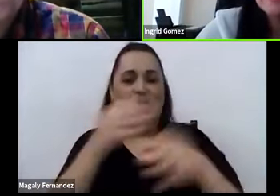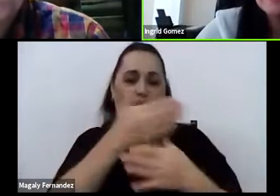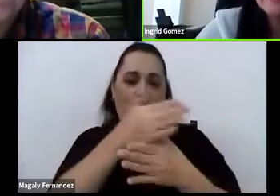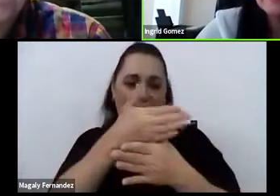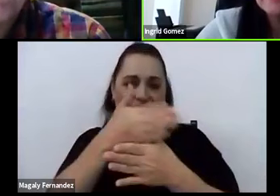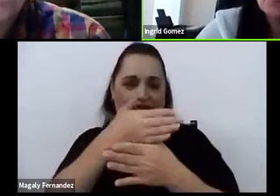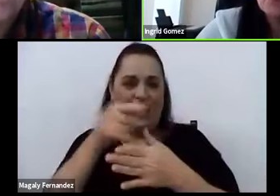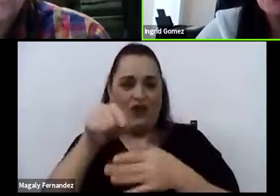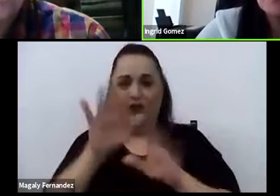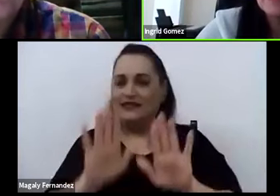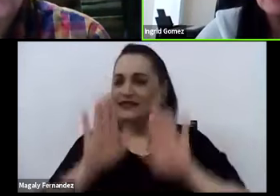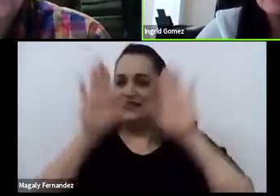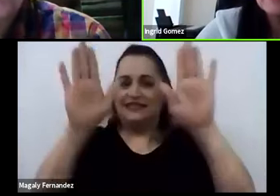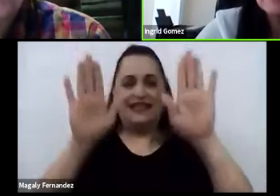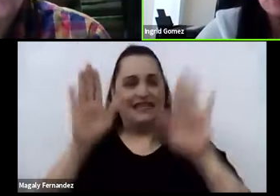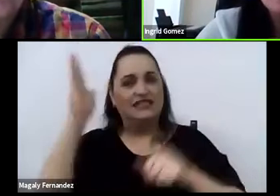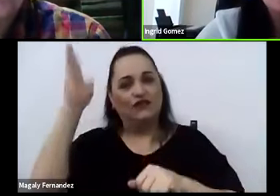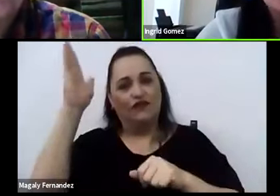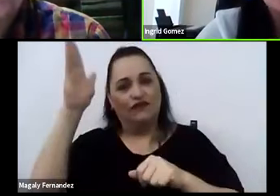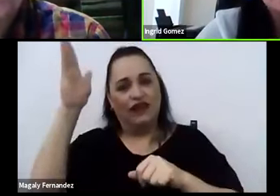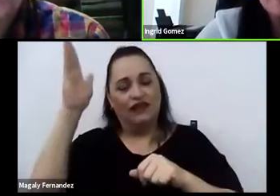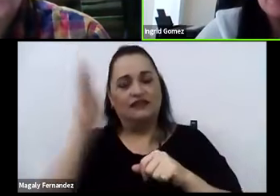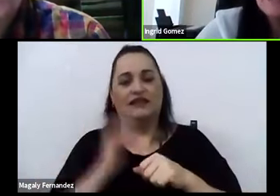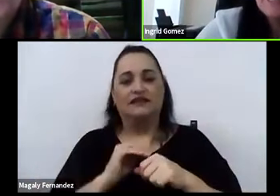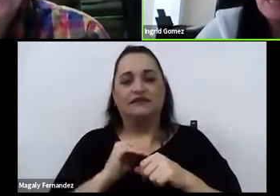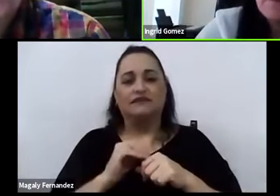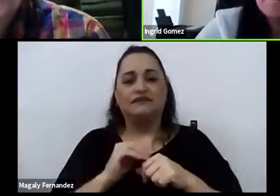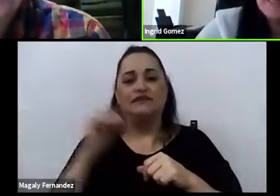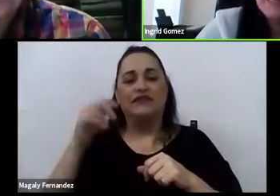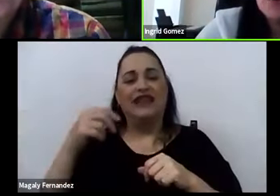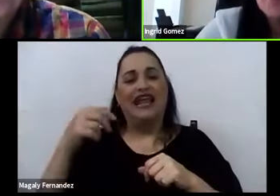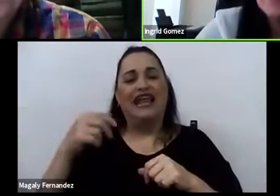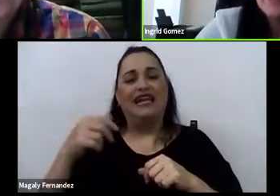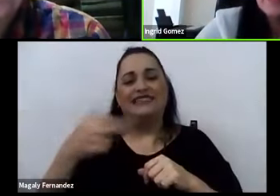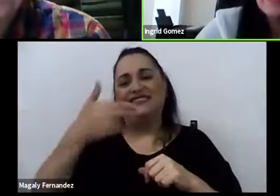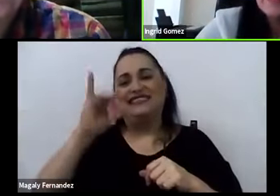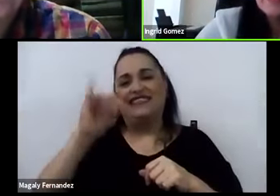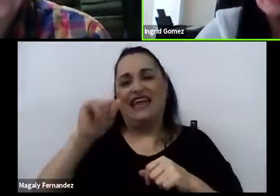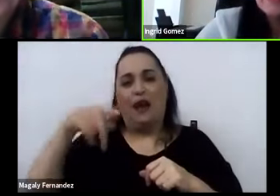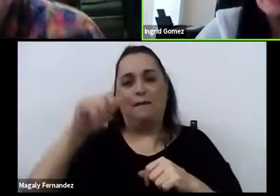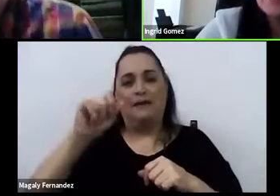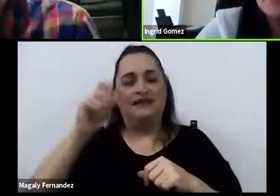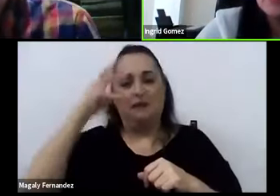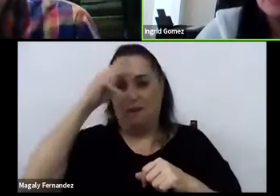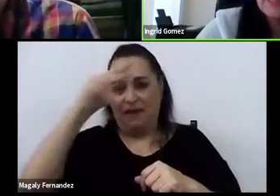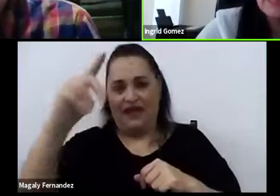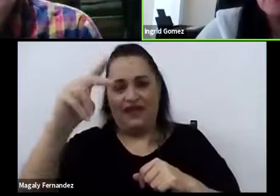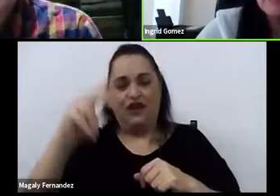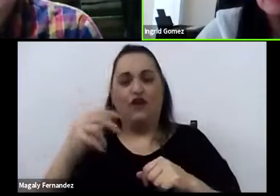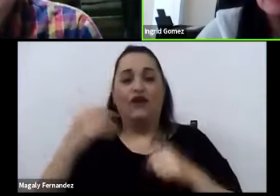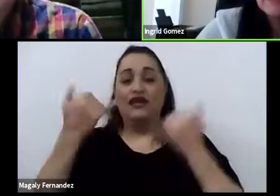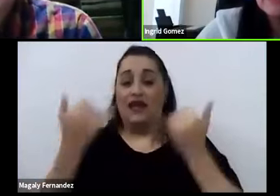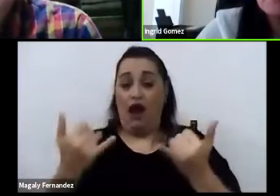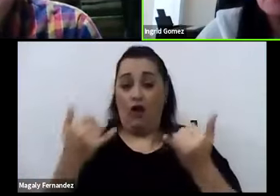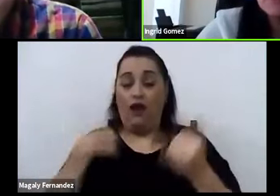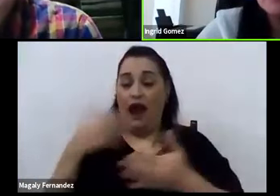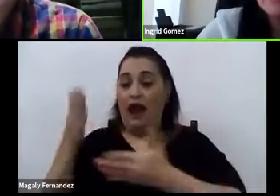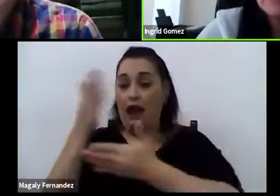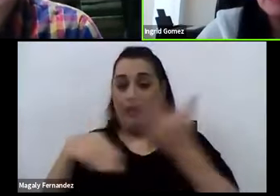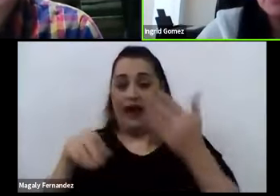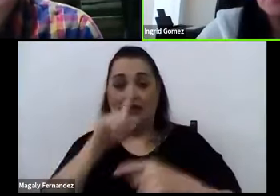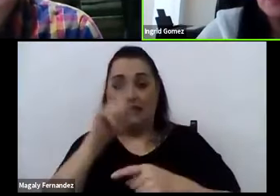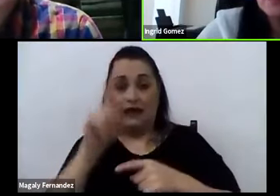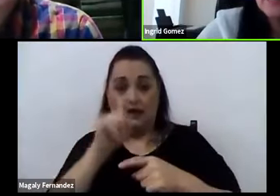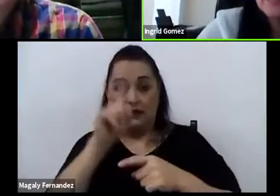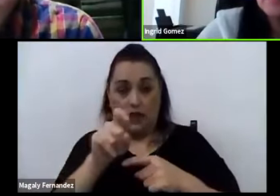compartiendo estas excelentes conferencias, sobre todo en Chiapas, México. Y voy ahora a la parte de las